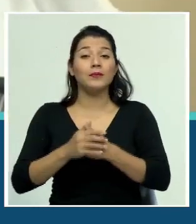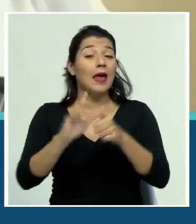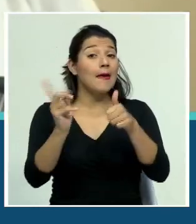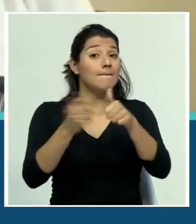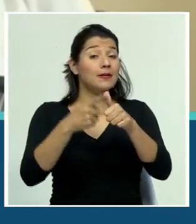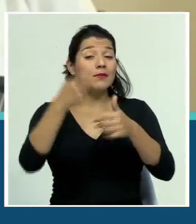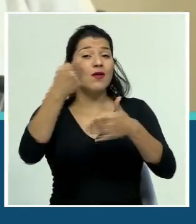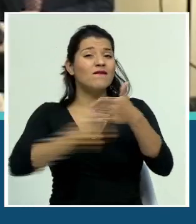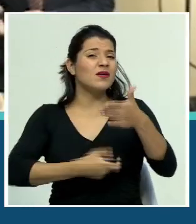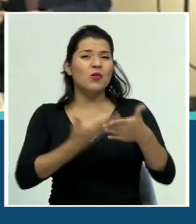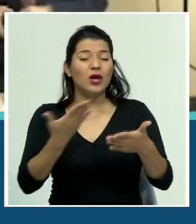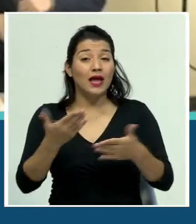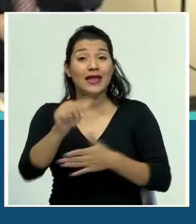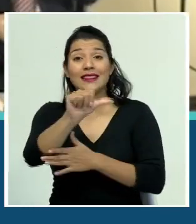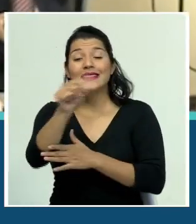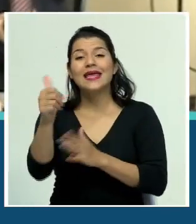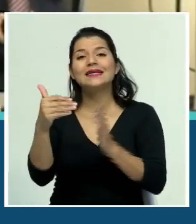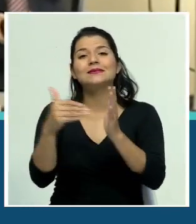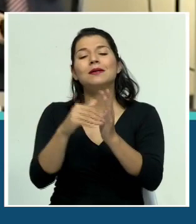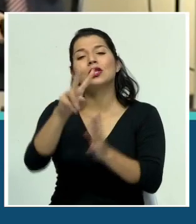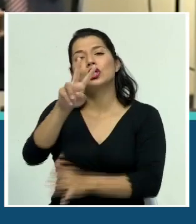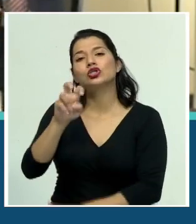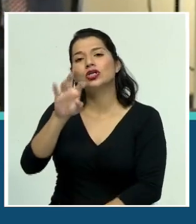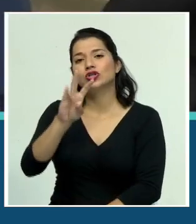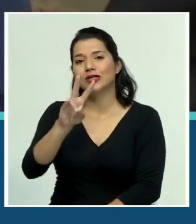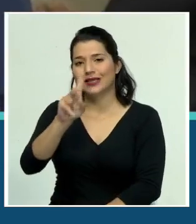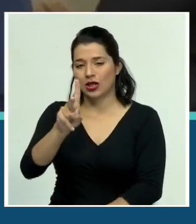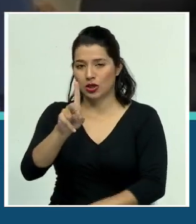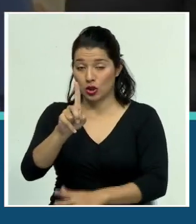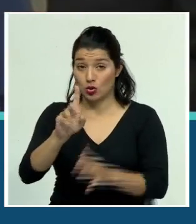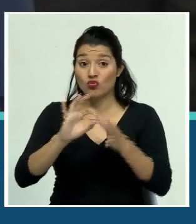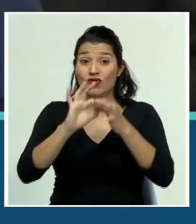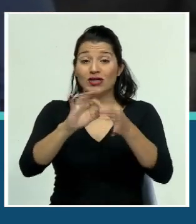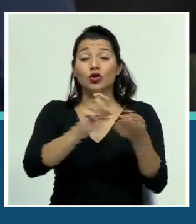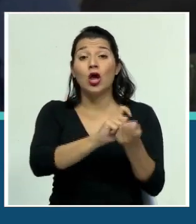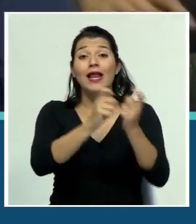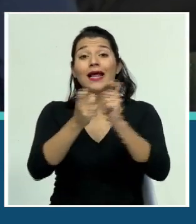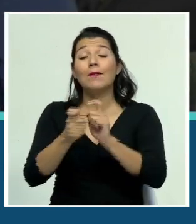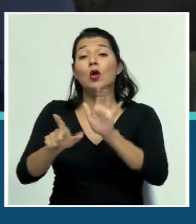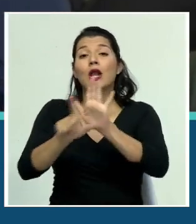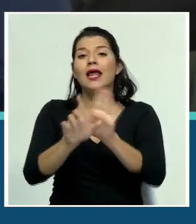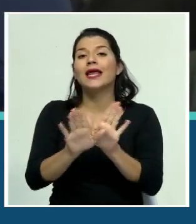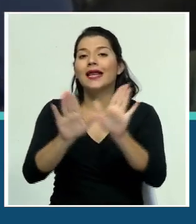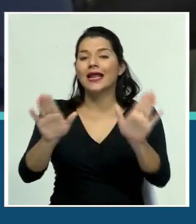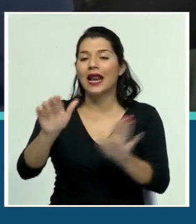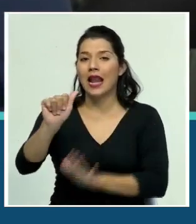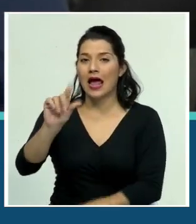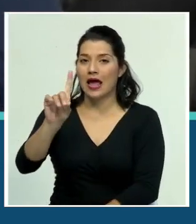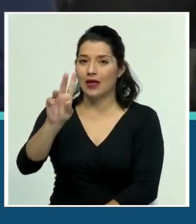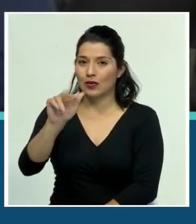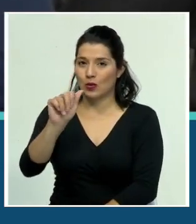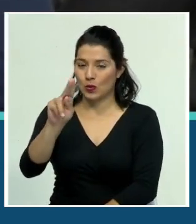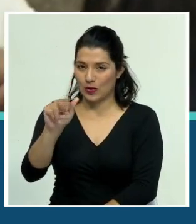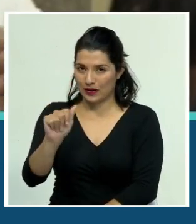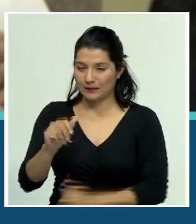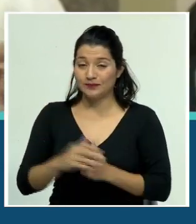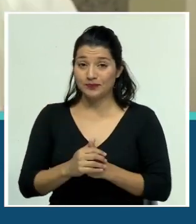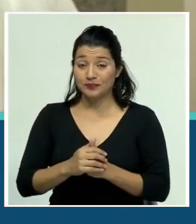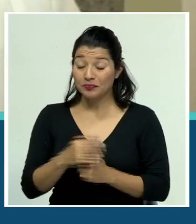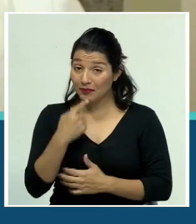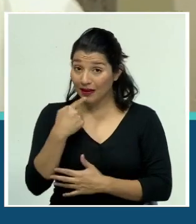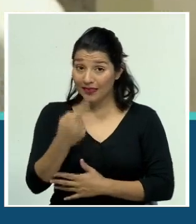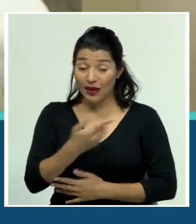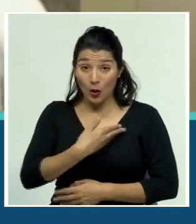primero de estos fue el 10.271 acerca de la reforma a la Ley General de Aduanas. El presidente aseguró